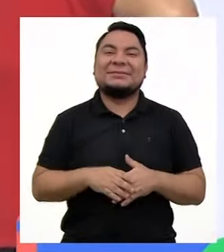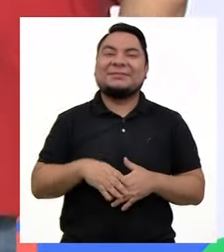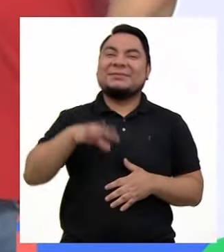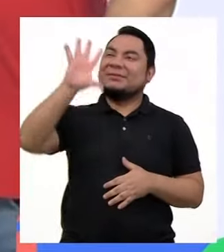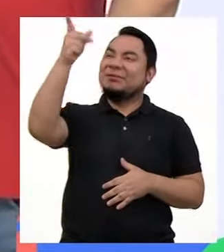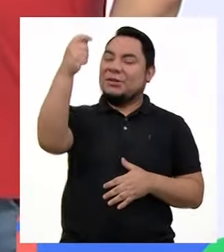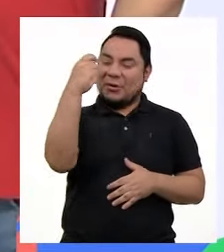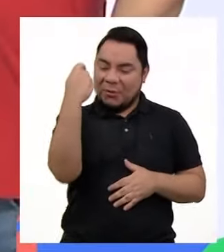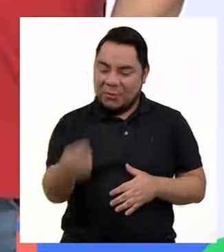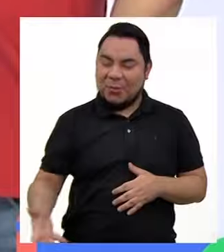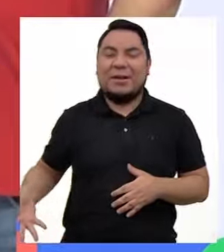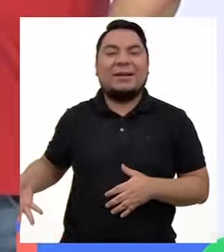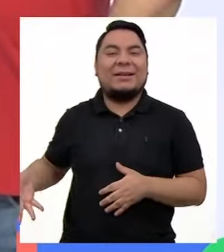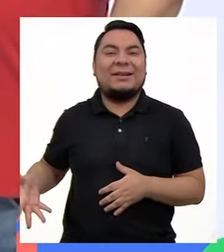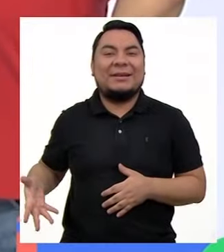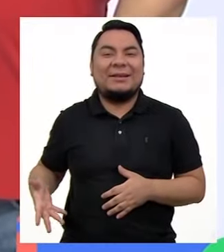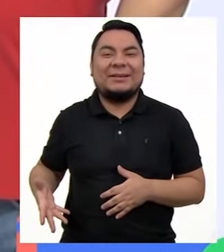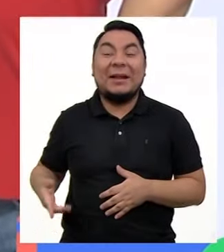Suelto la hoja.